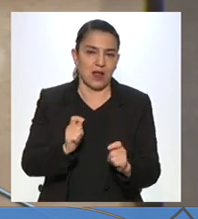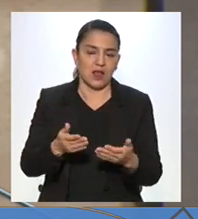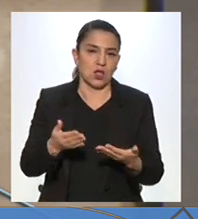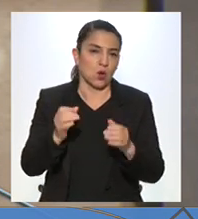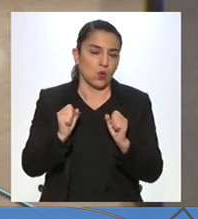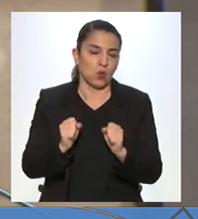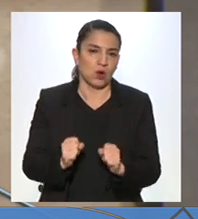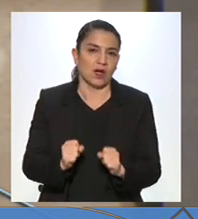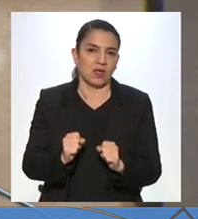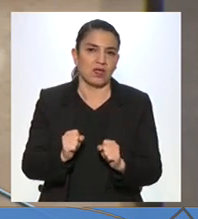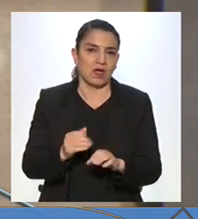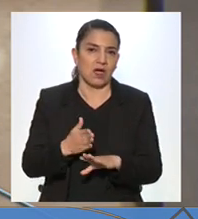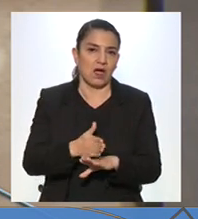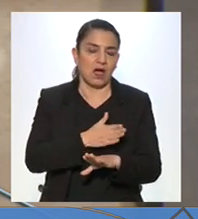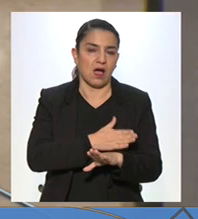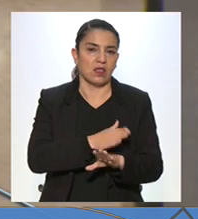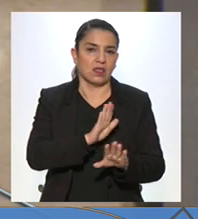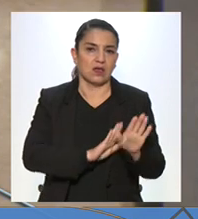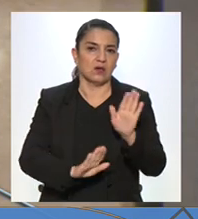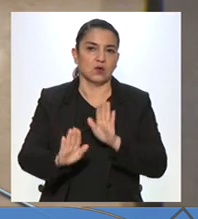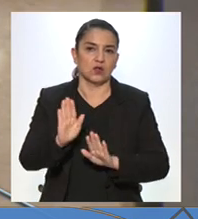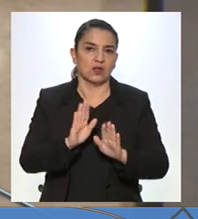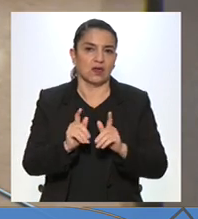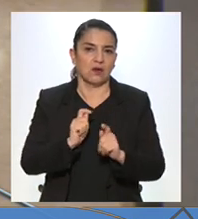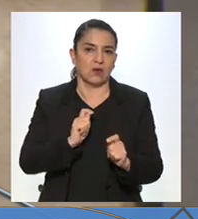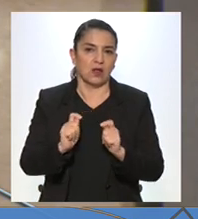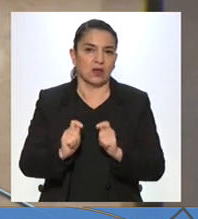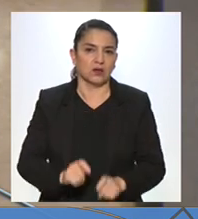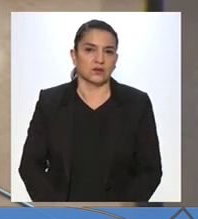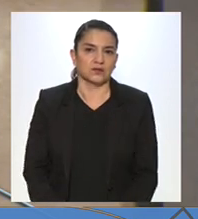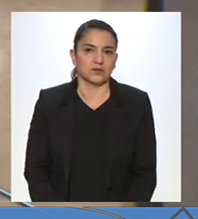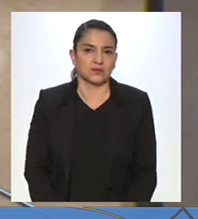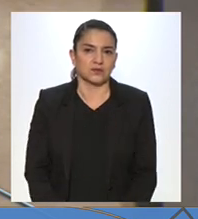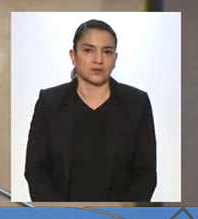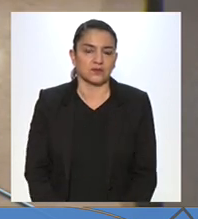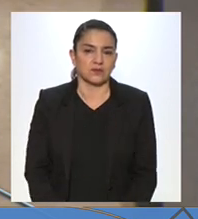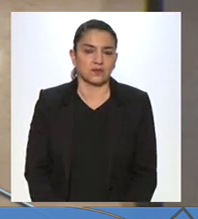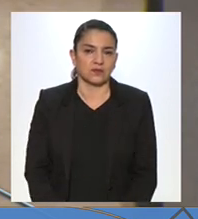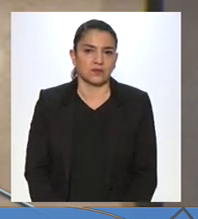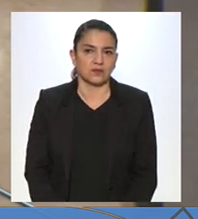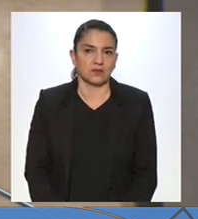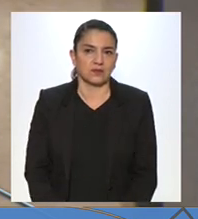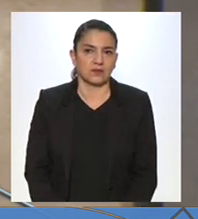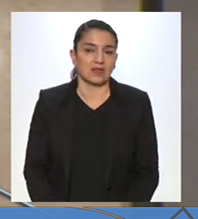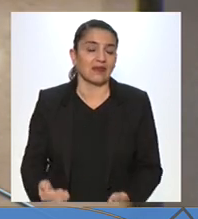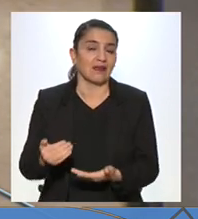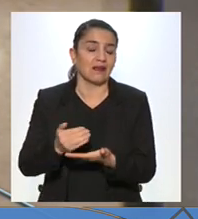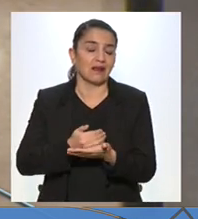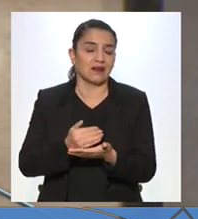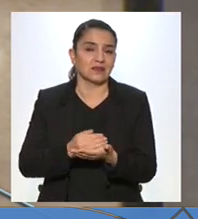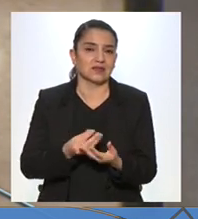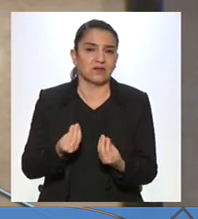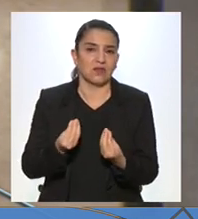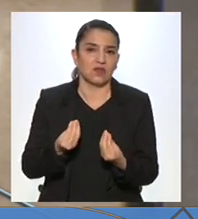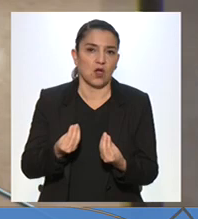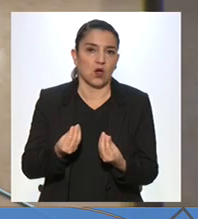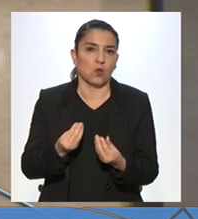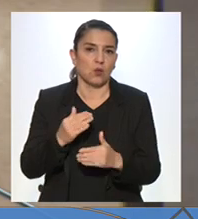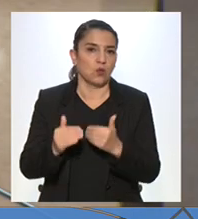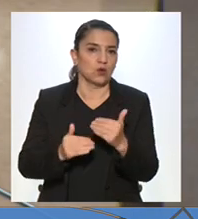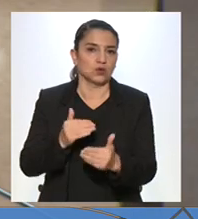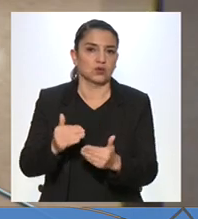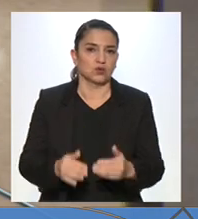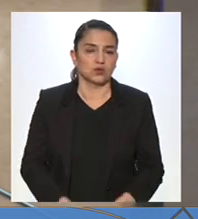poder anticiparse y protegerse de esos riesgos. Y las reservas son ciertamente uno de esos mecanismos.